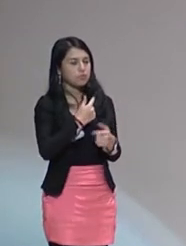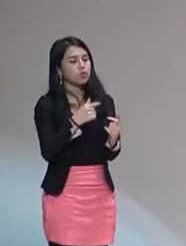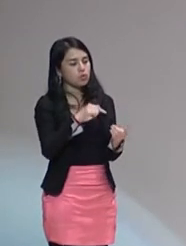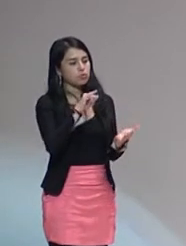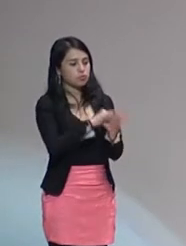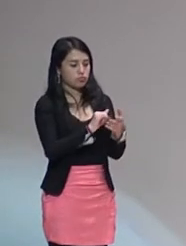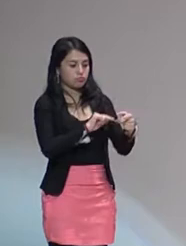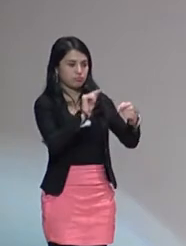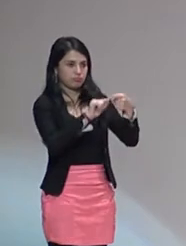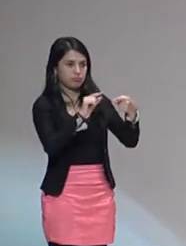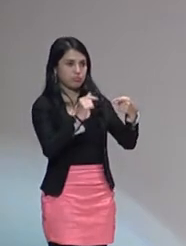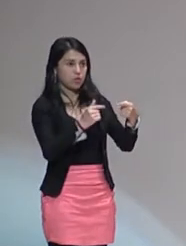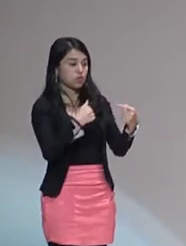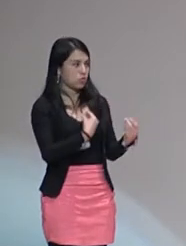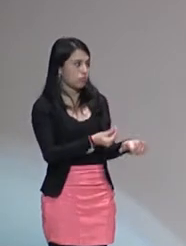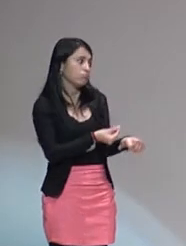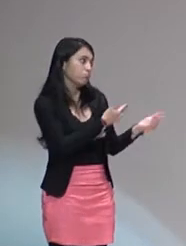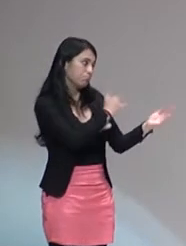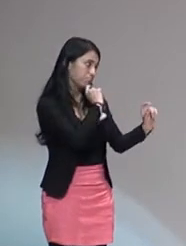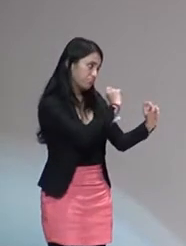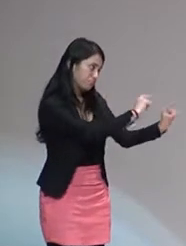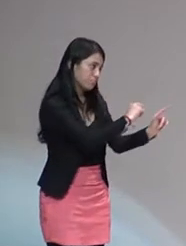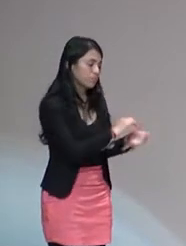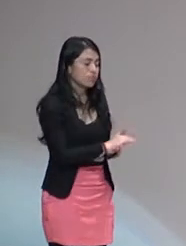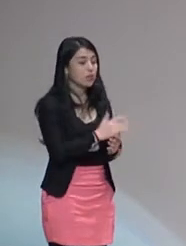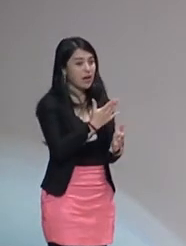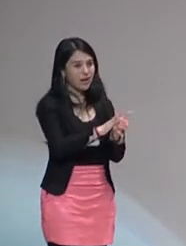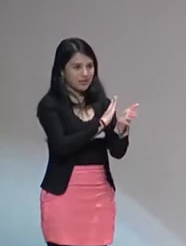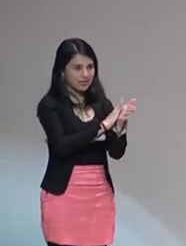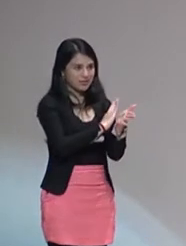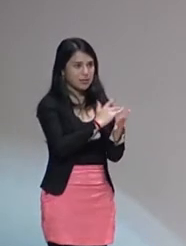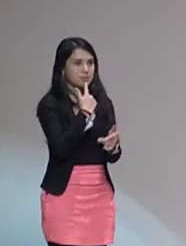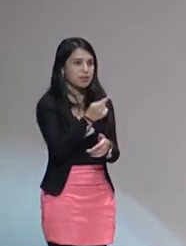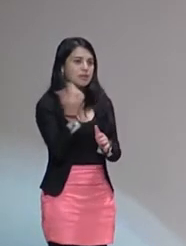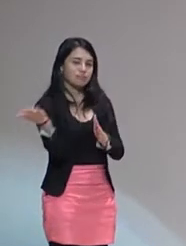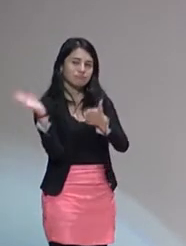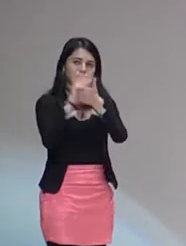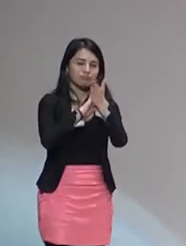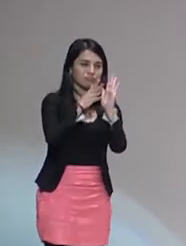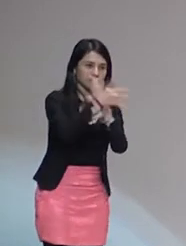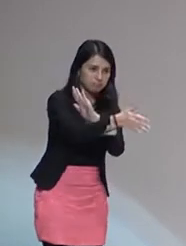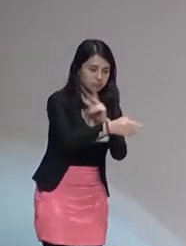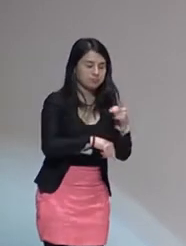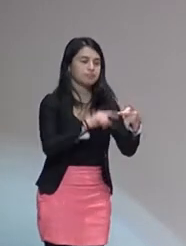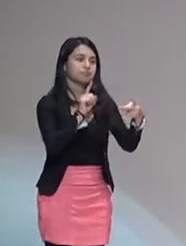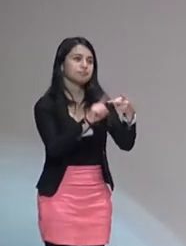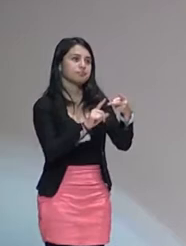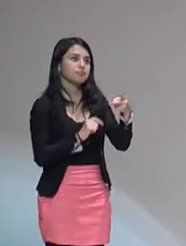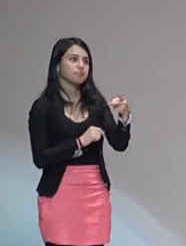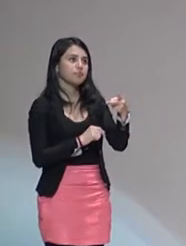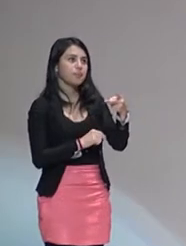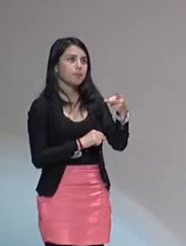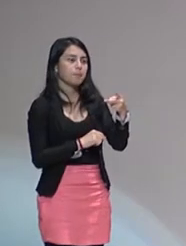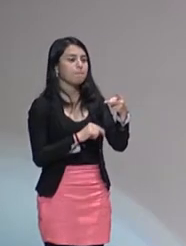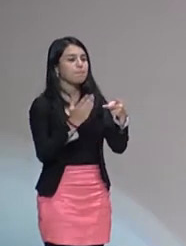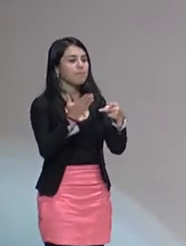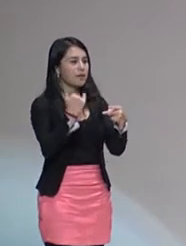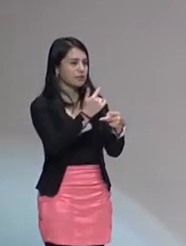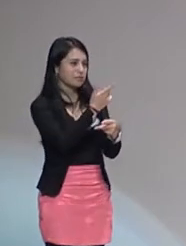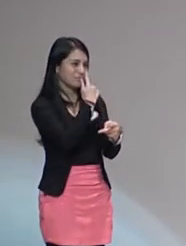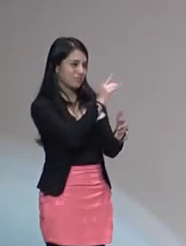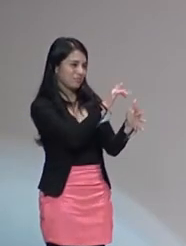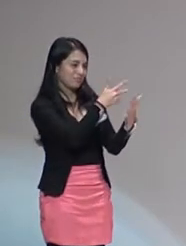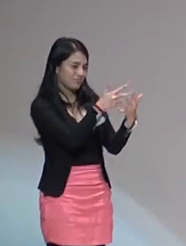voy a botar a ustedes la bola y les voy a decir, me han hablado de oralidad, me han hablado sobre todo de algo que leí en sus